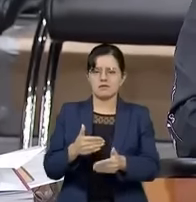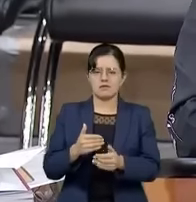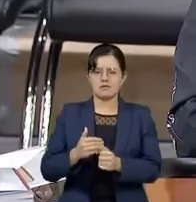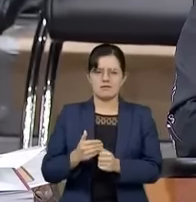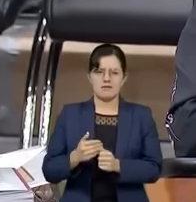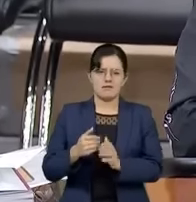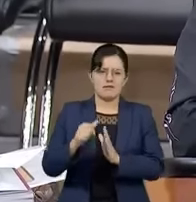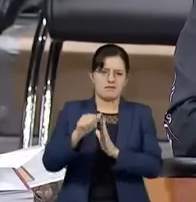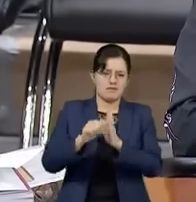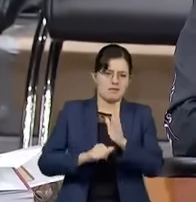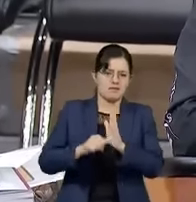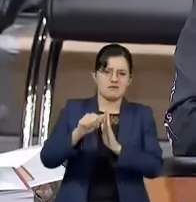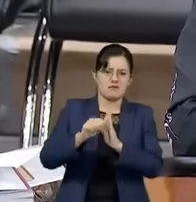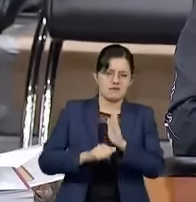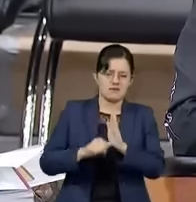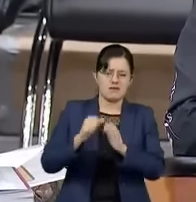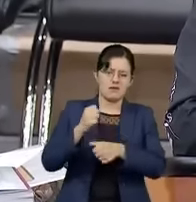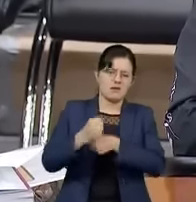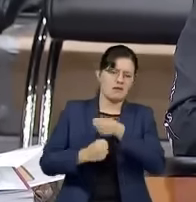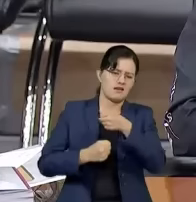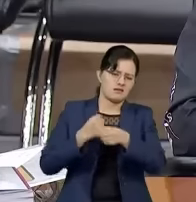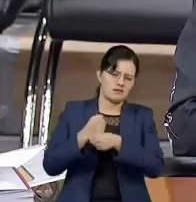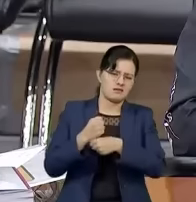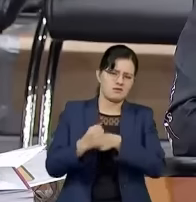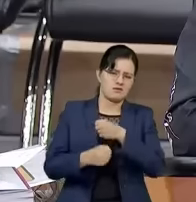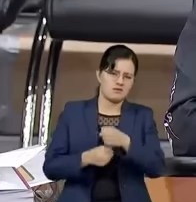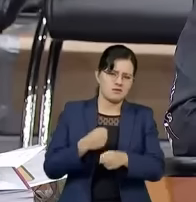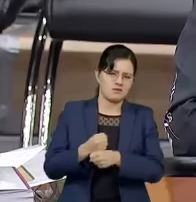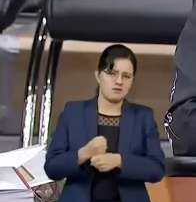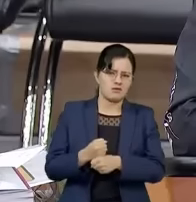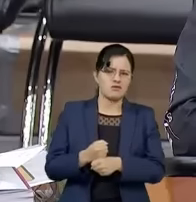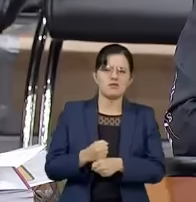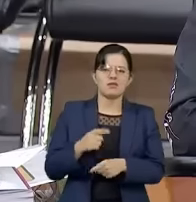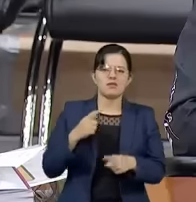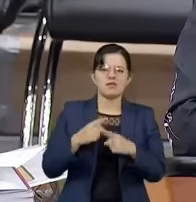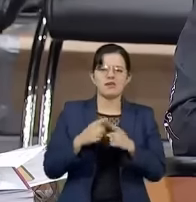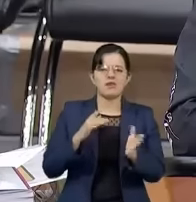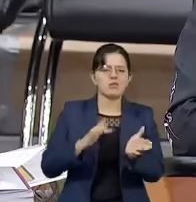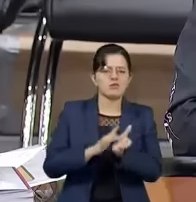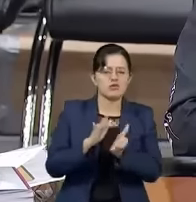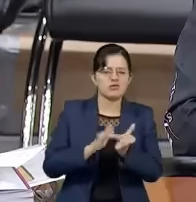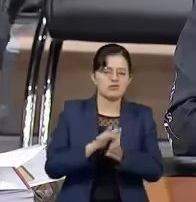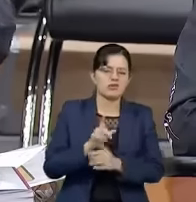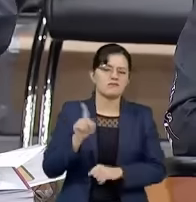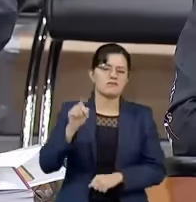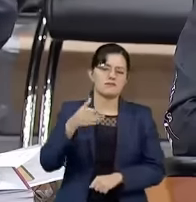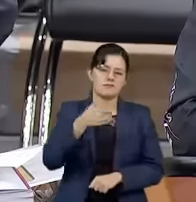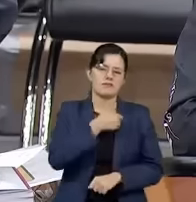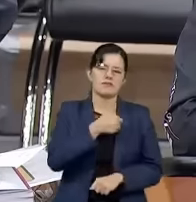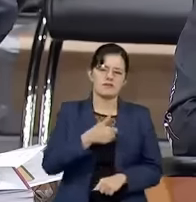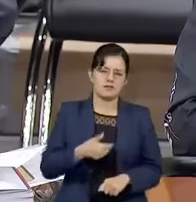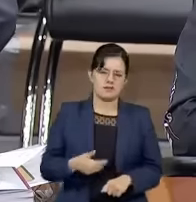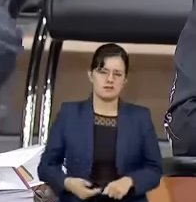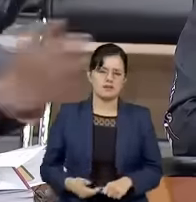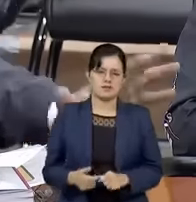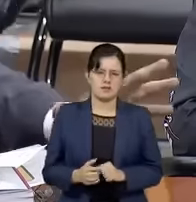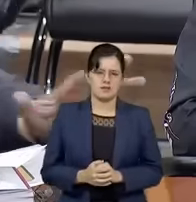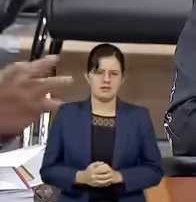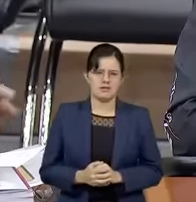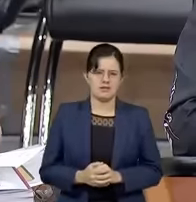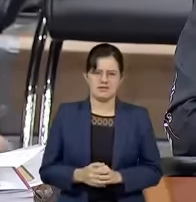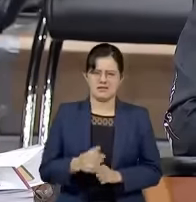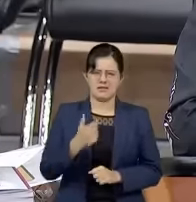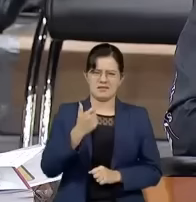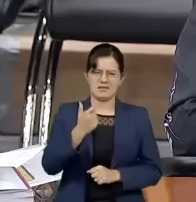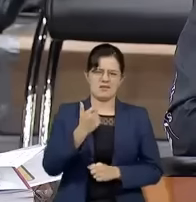durante meses y y durante años impulsado desde la presidencia y con un despliegue